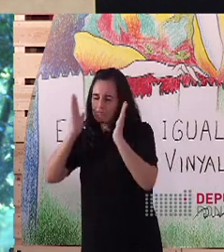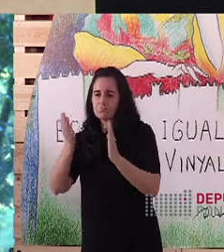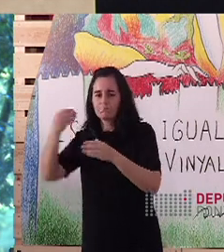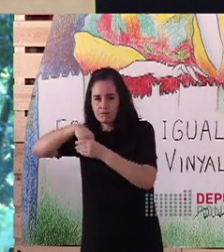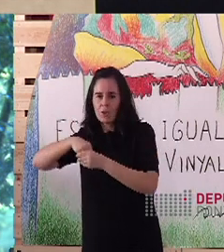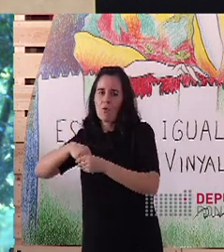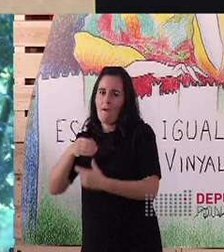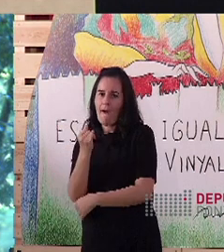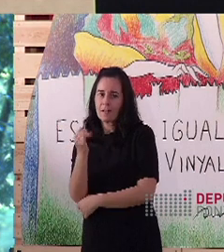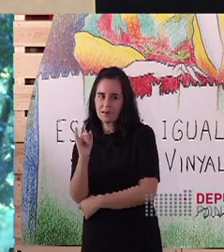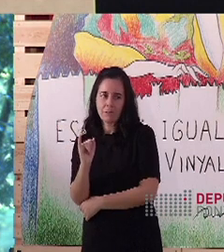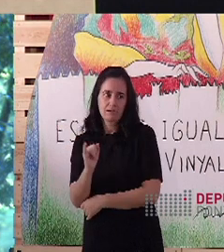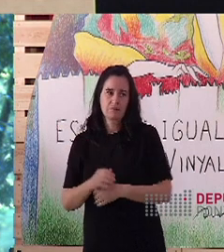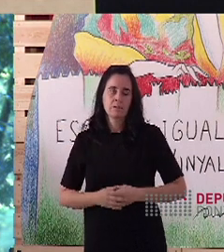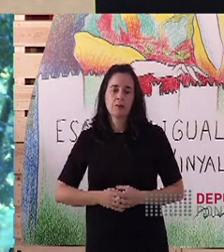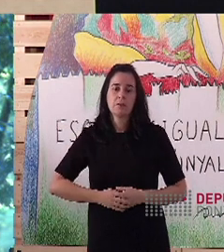varones. Bueno, pues